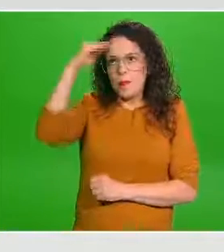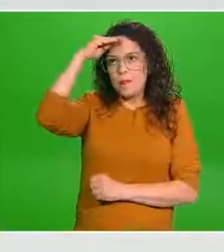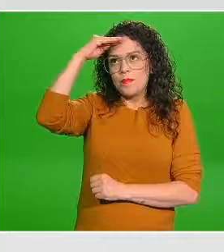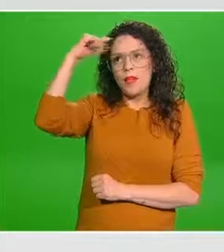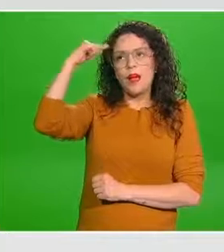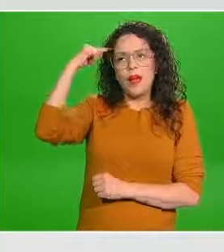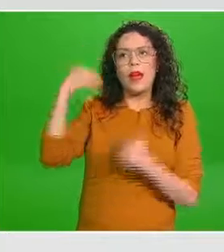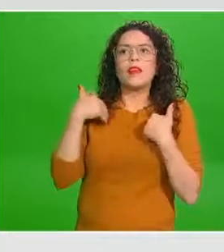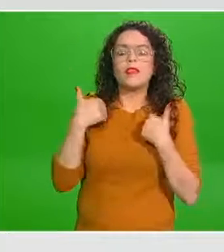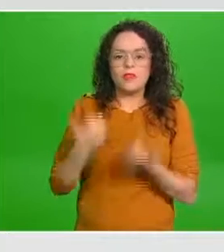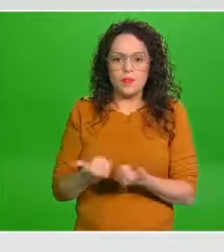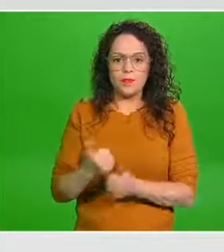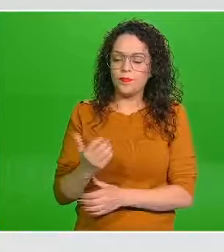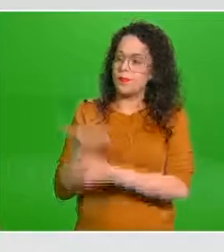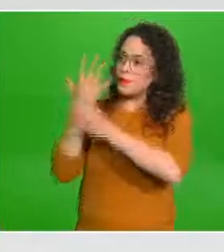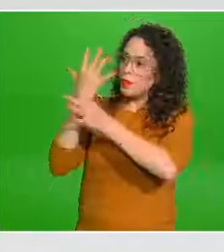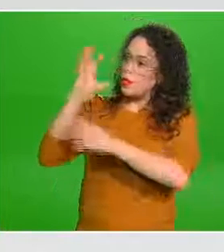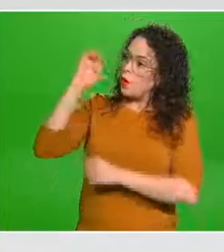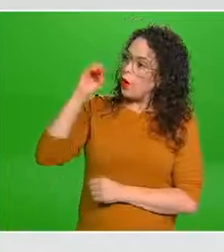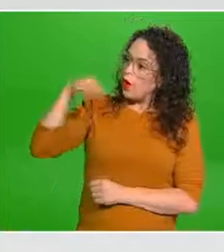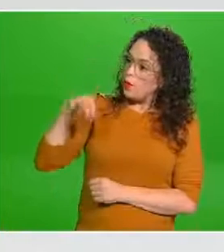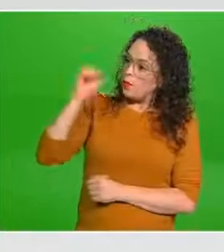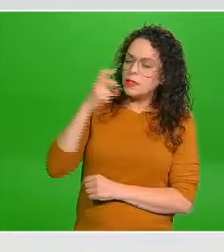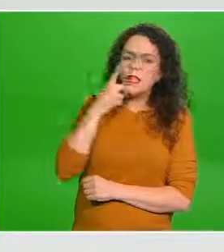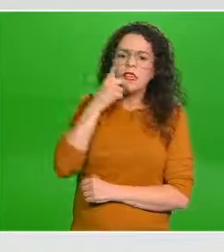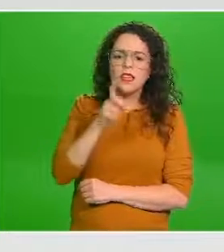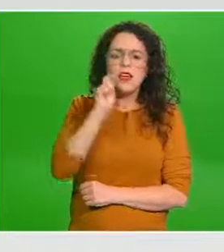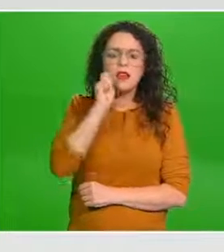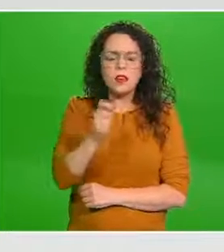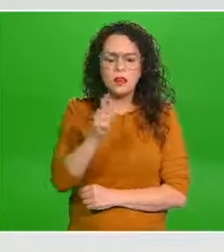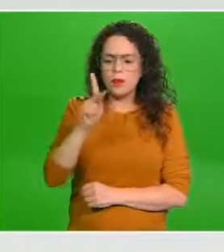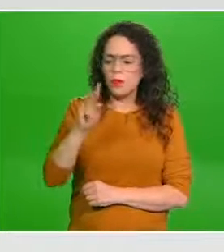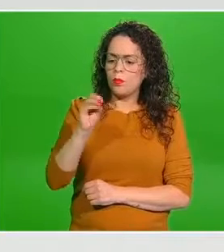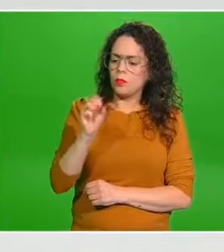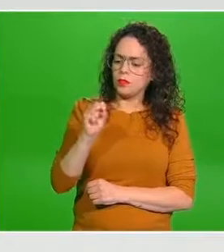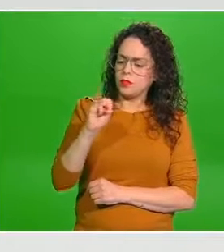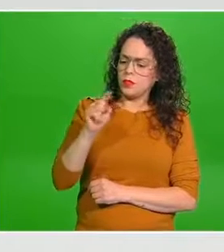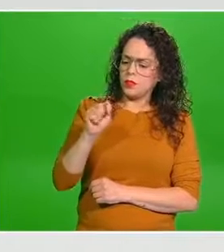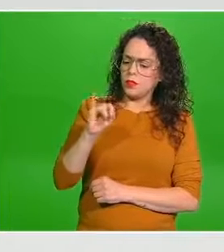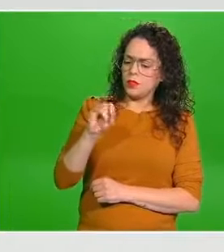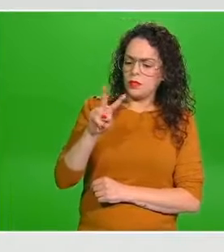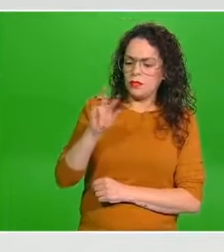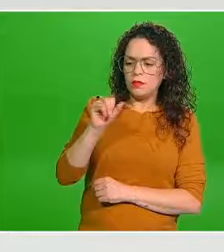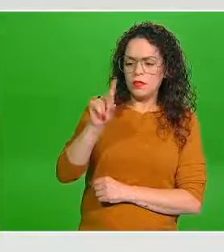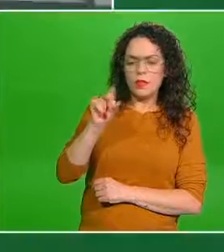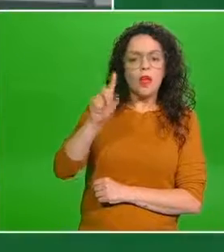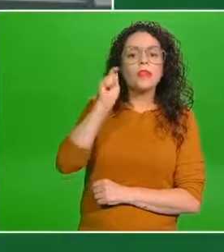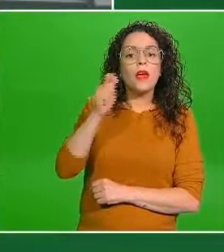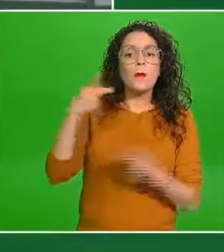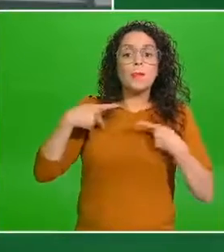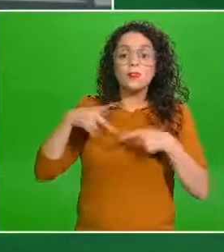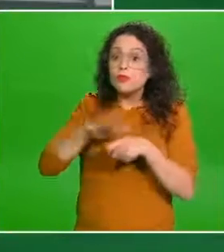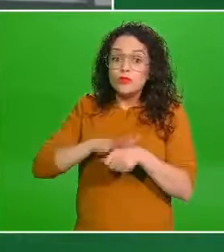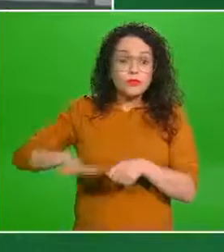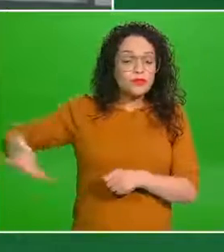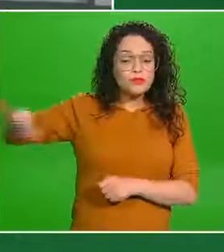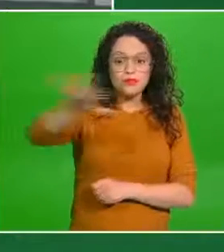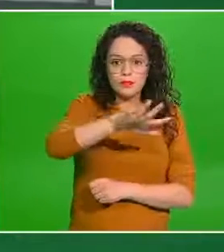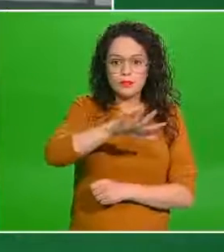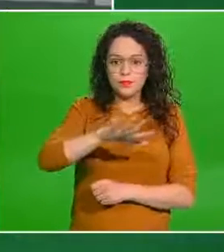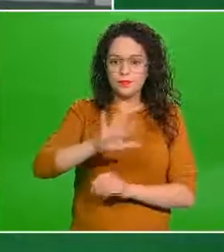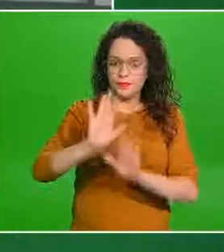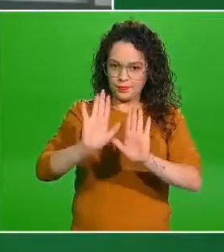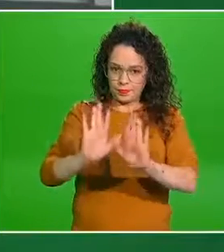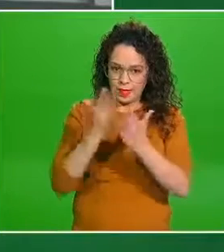La Organización Mundial de la Salud hace referencia a una positividad en relación a la población general. Vamos a recordar un